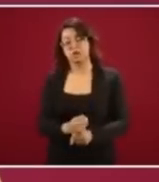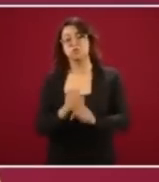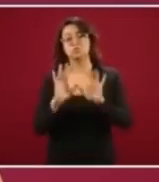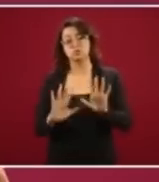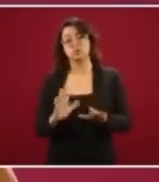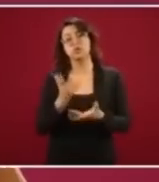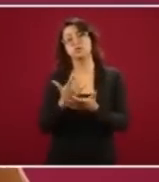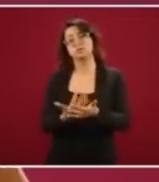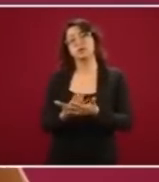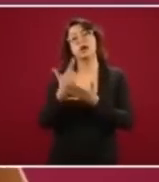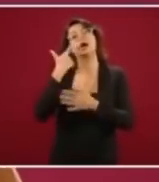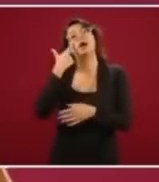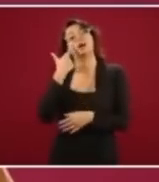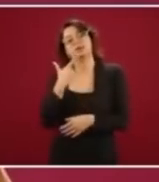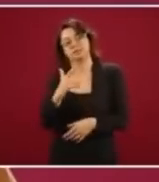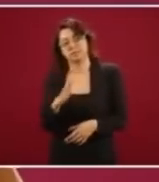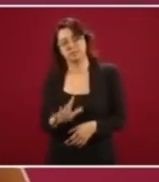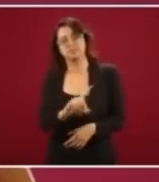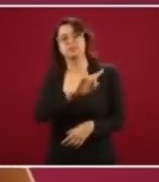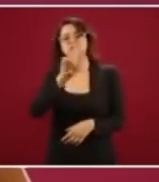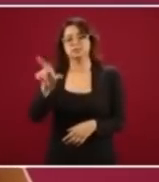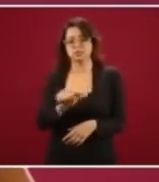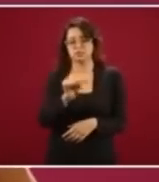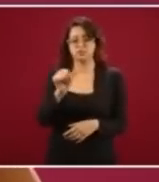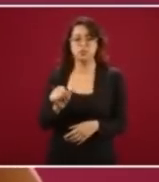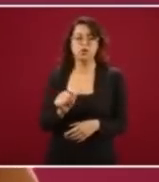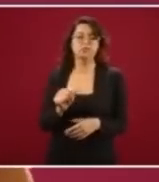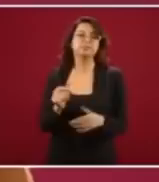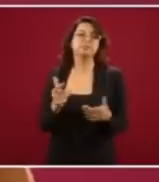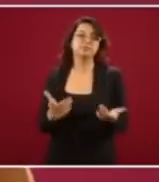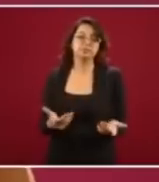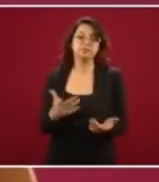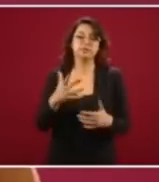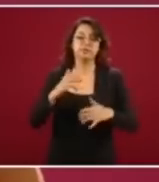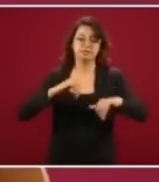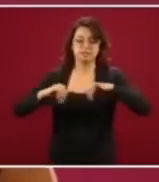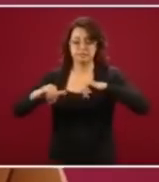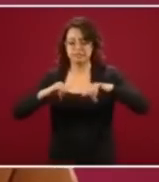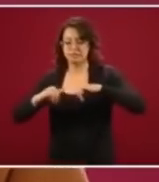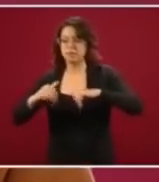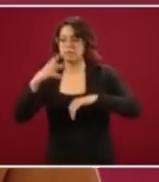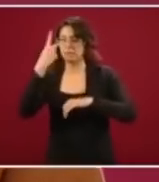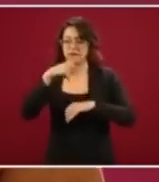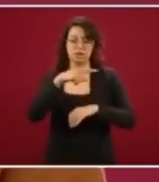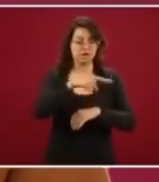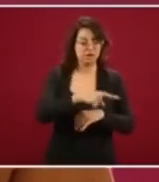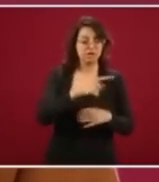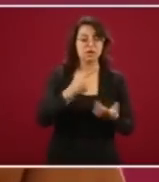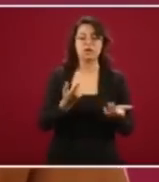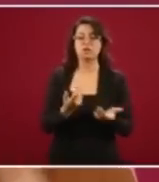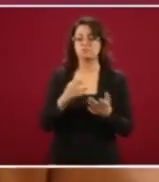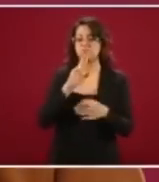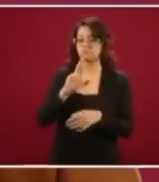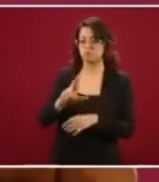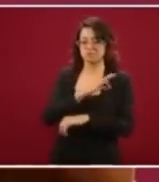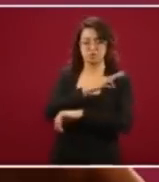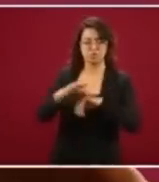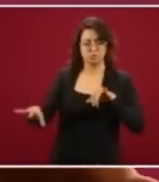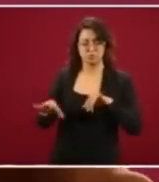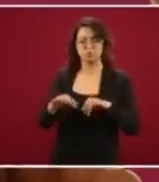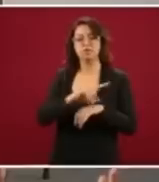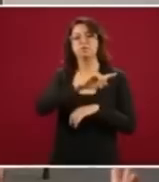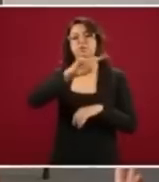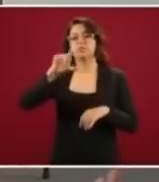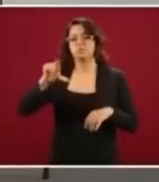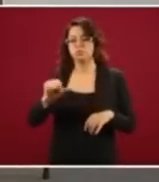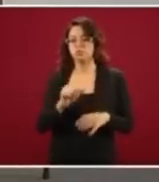reserva de que pueda confirmarse una vez se tenga el dictamen del Servicio Geológico Mexicano. A partir de ahí, entonces, hay que hacer